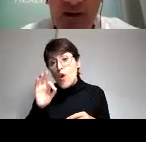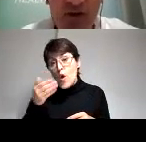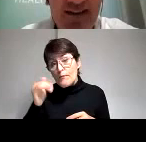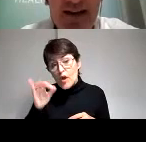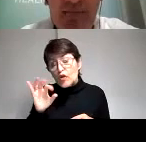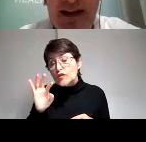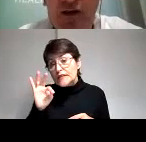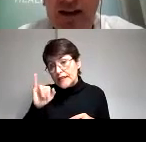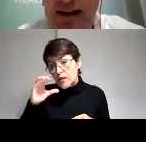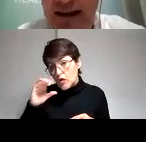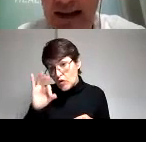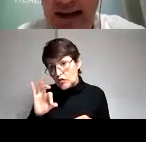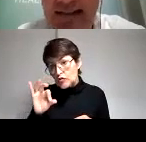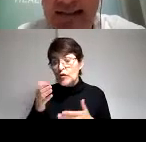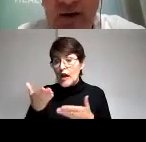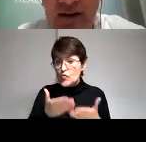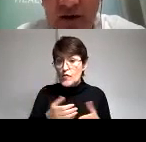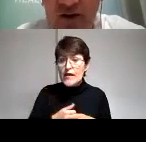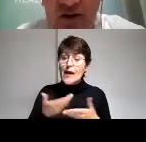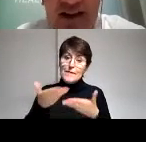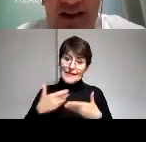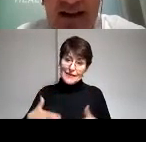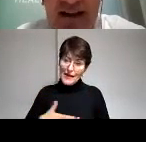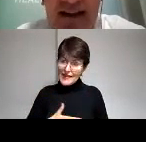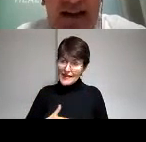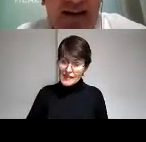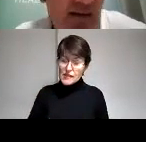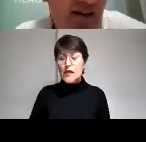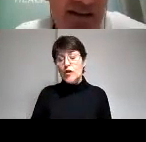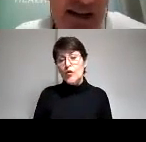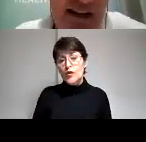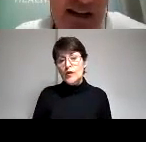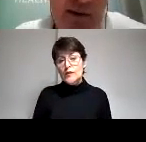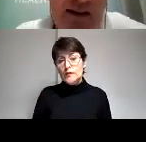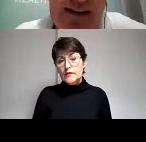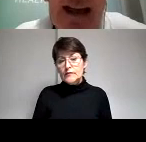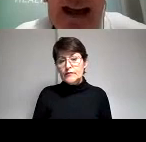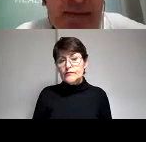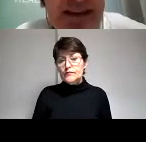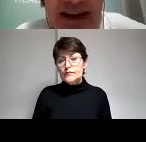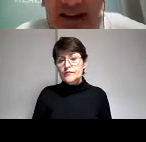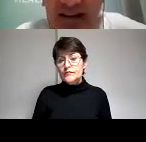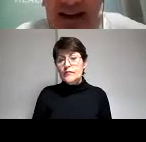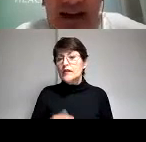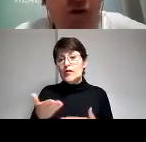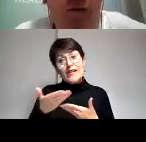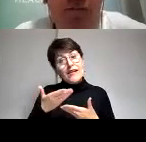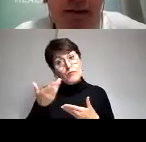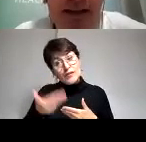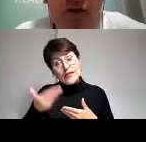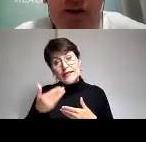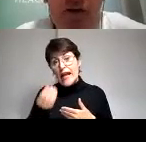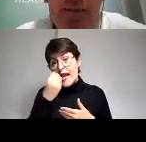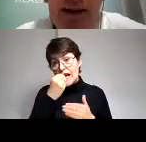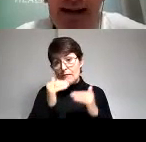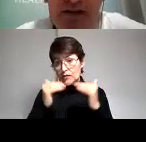de los probióticos que están implicados en el eje intestino-cerebro nos iría bien y serían básicamente las pautas alimentarias. Esto va